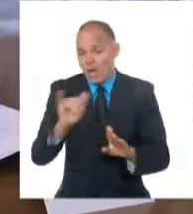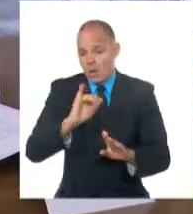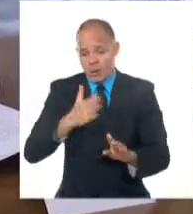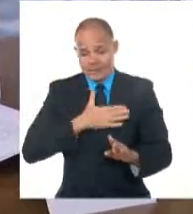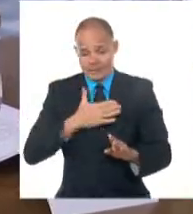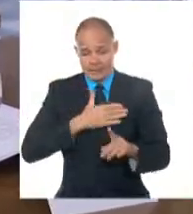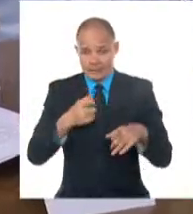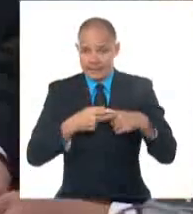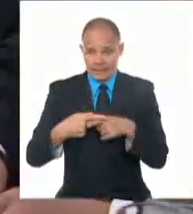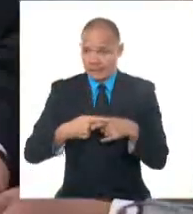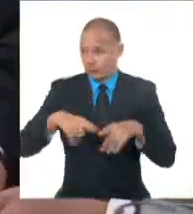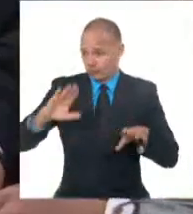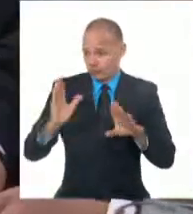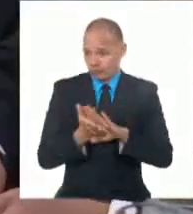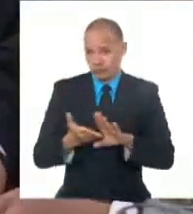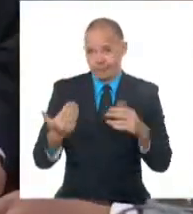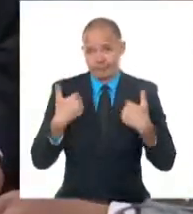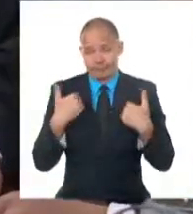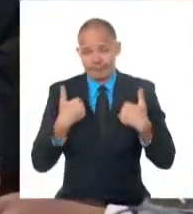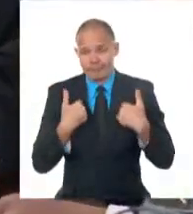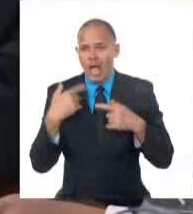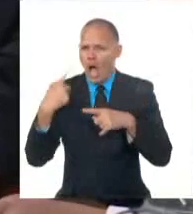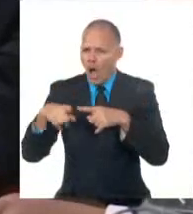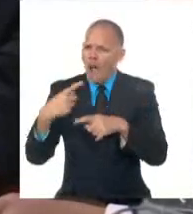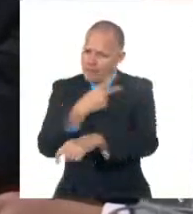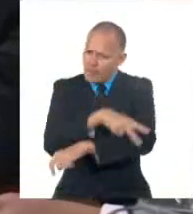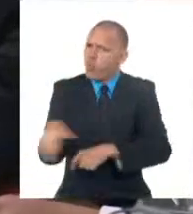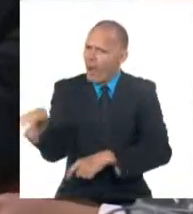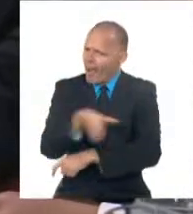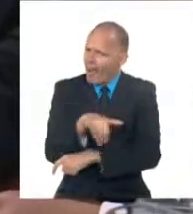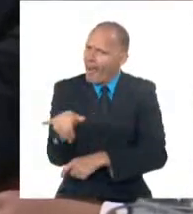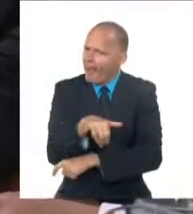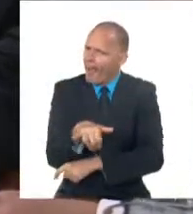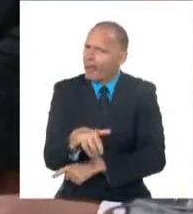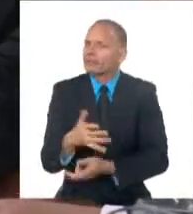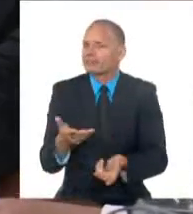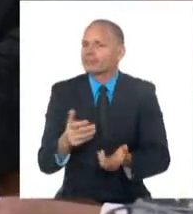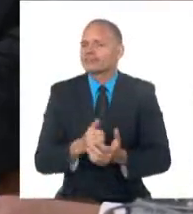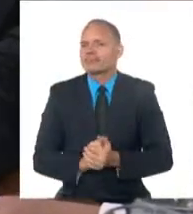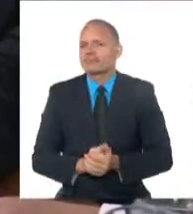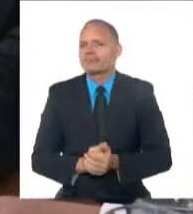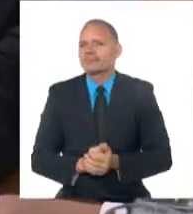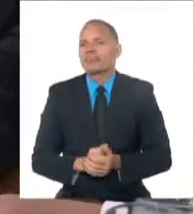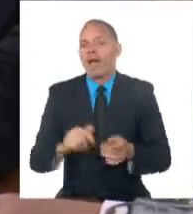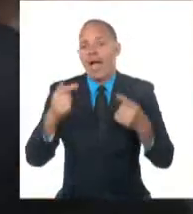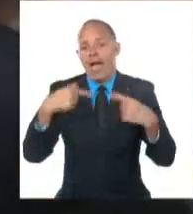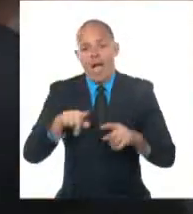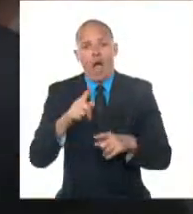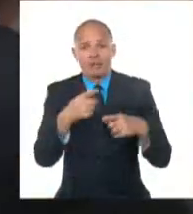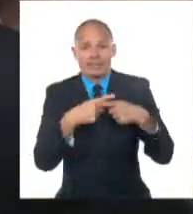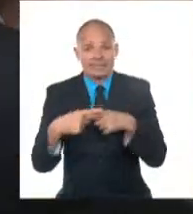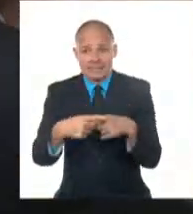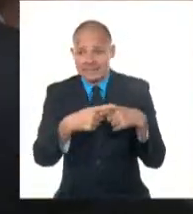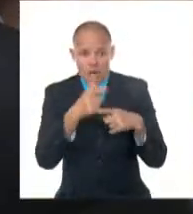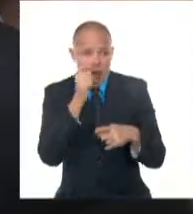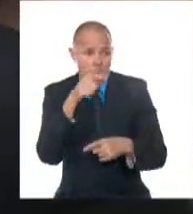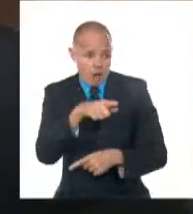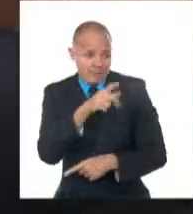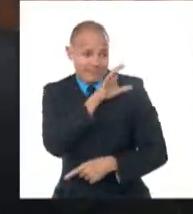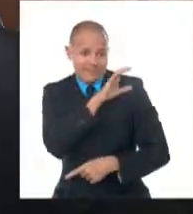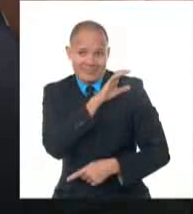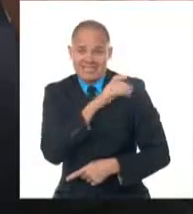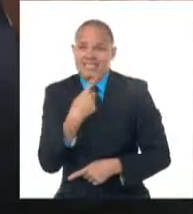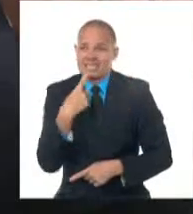de naciones son víctimas de sus políticas. El ministro de Relaciones Exteriores de Belarús dijo que Cuba es